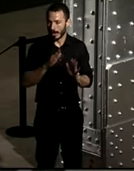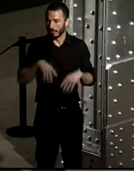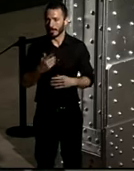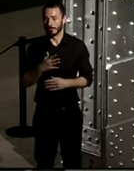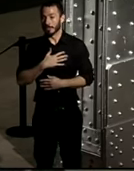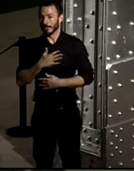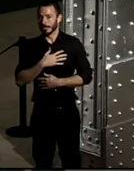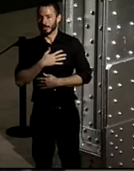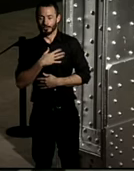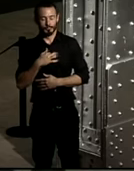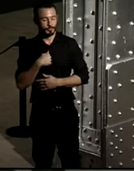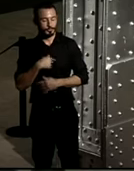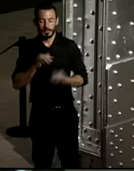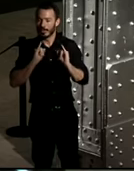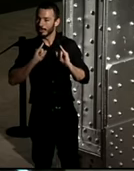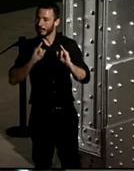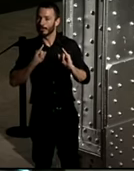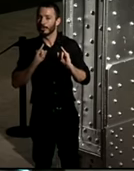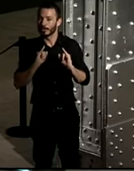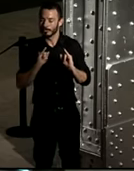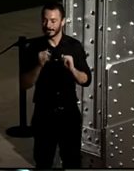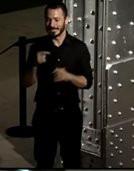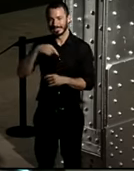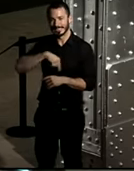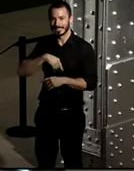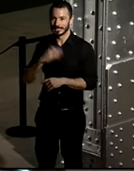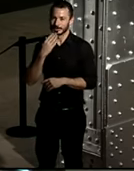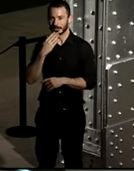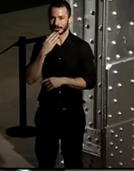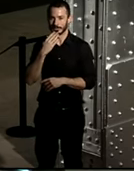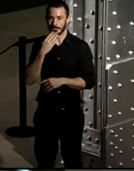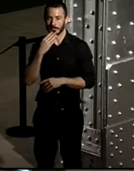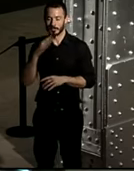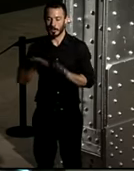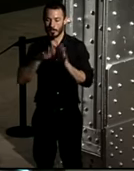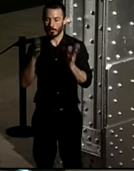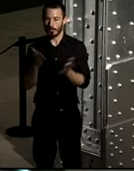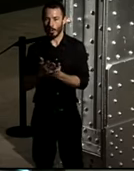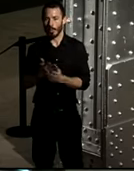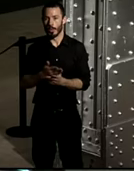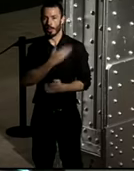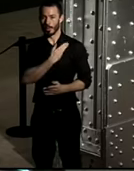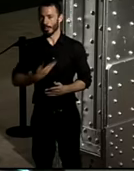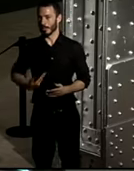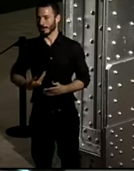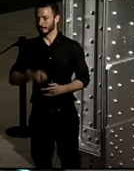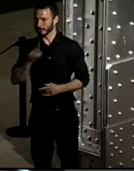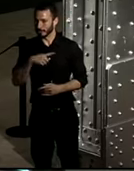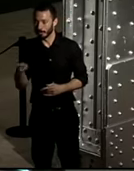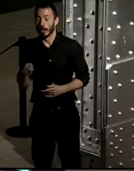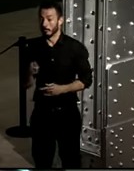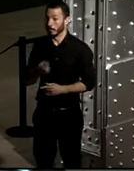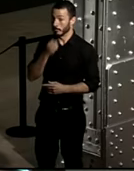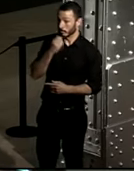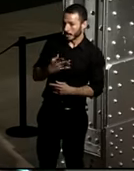yo por lo menos disfruto mucho. Te sientes un poco el amo del mundo ya con todo ahí, ¿no? Con lo bueno y con lo malo. Efectivamente. De ese